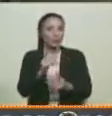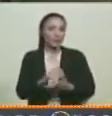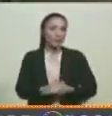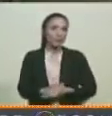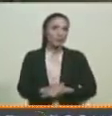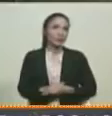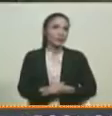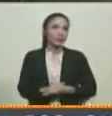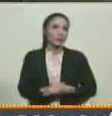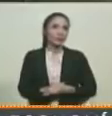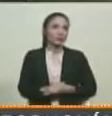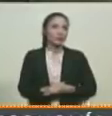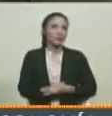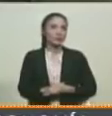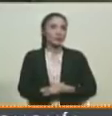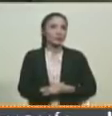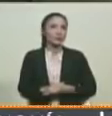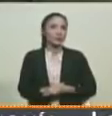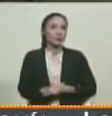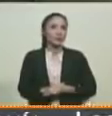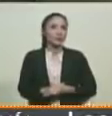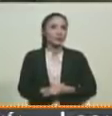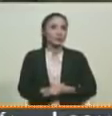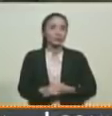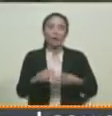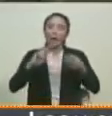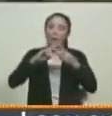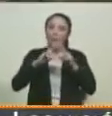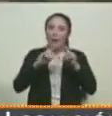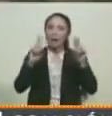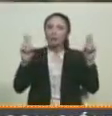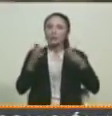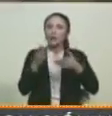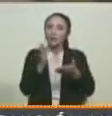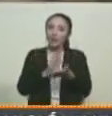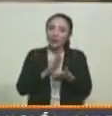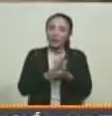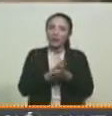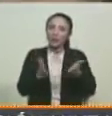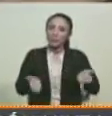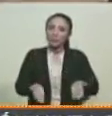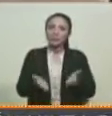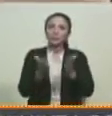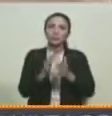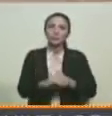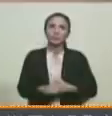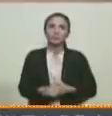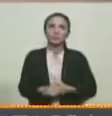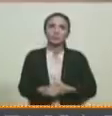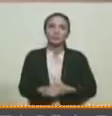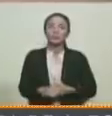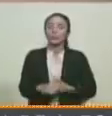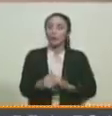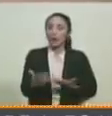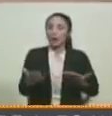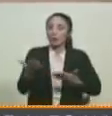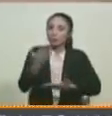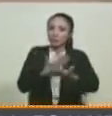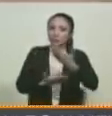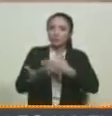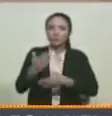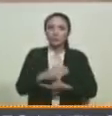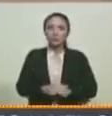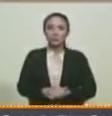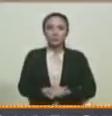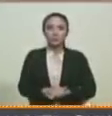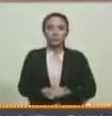es avanzar en paz, en convivencia, con una reconciliación